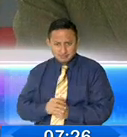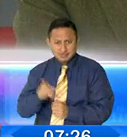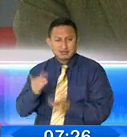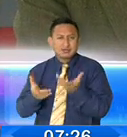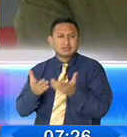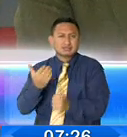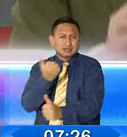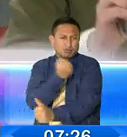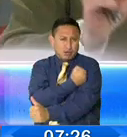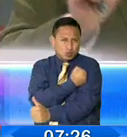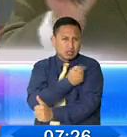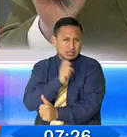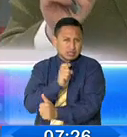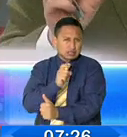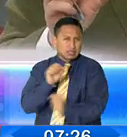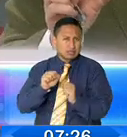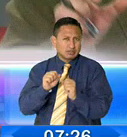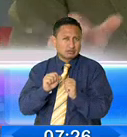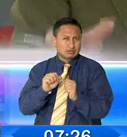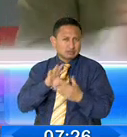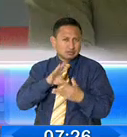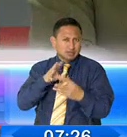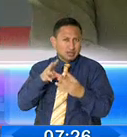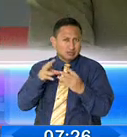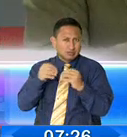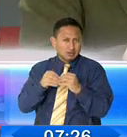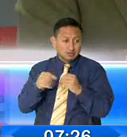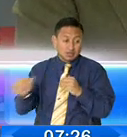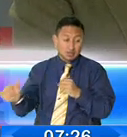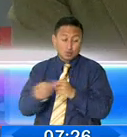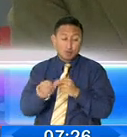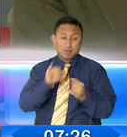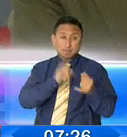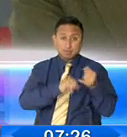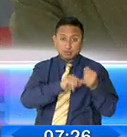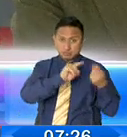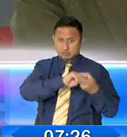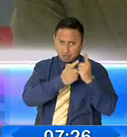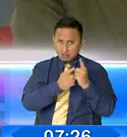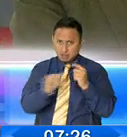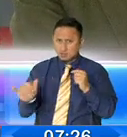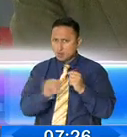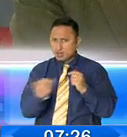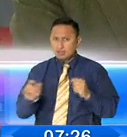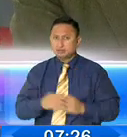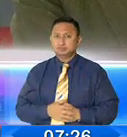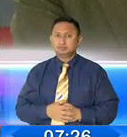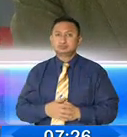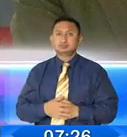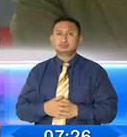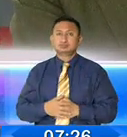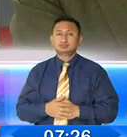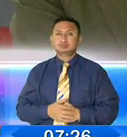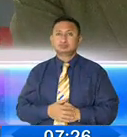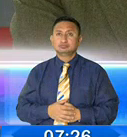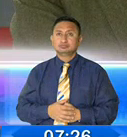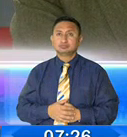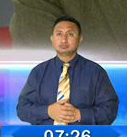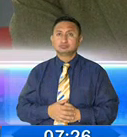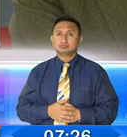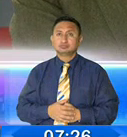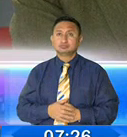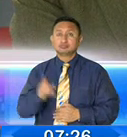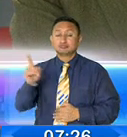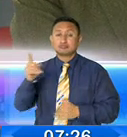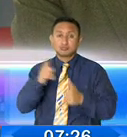necesita ir adecuándose a la rapidez que el virus va mutando? Sí, bueno, dos cosas ahí. La